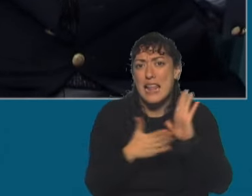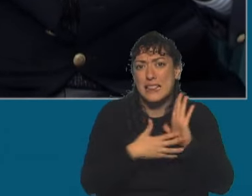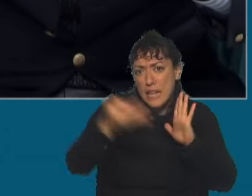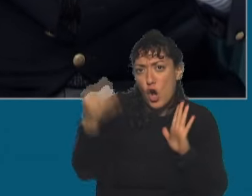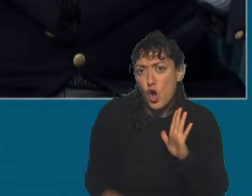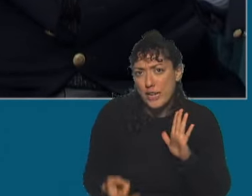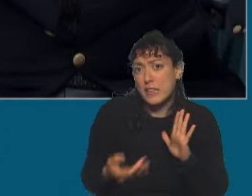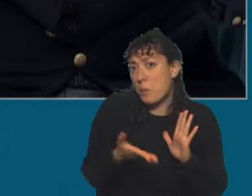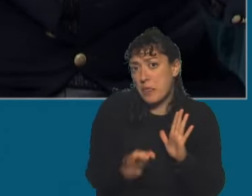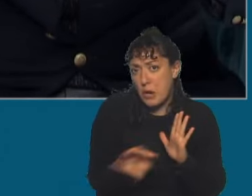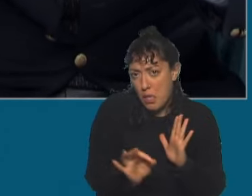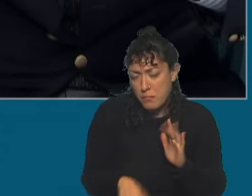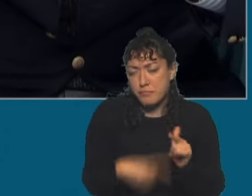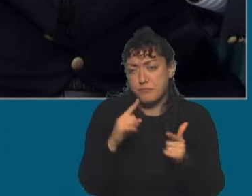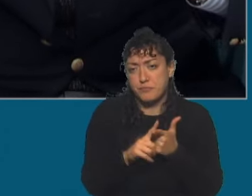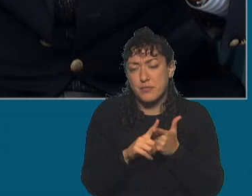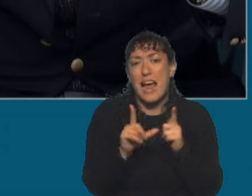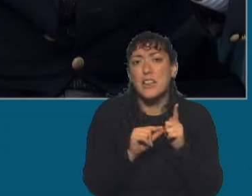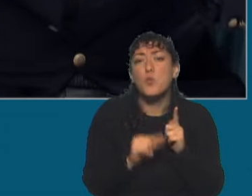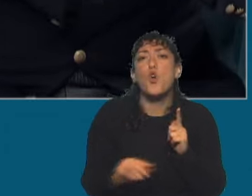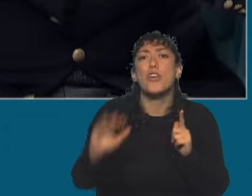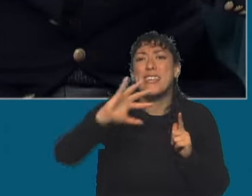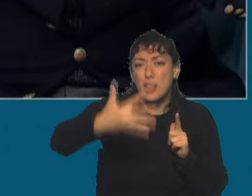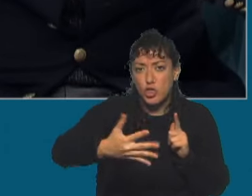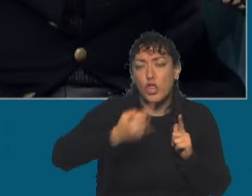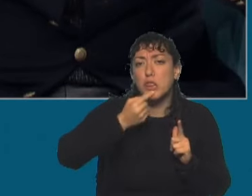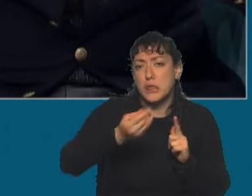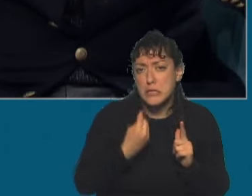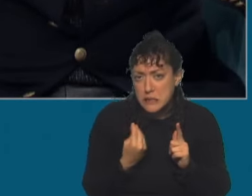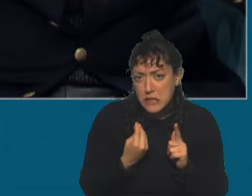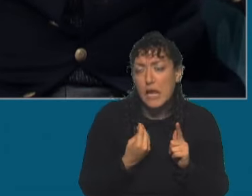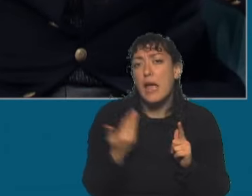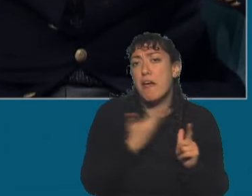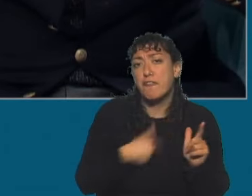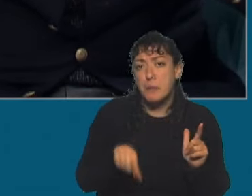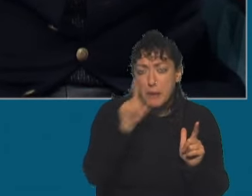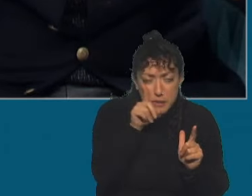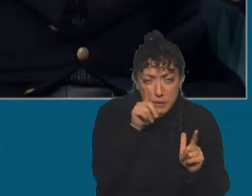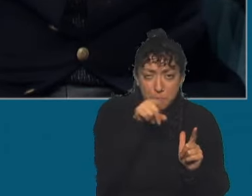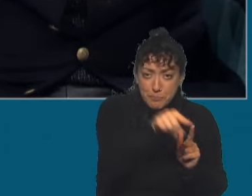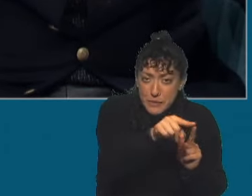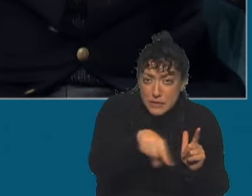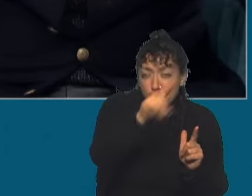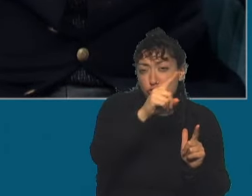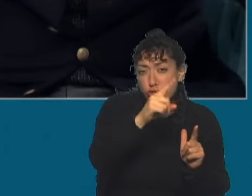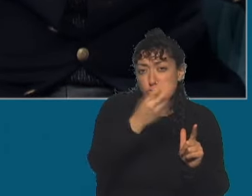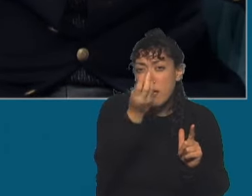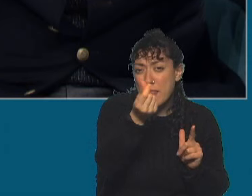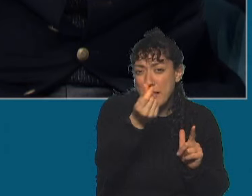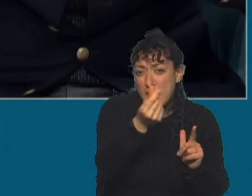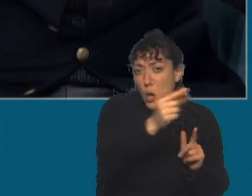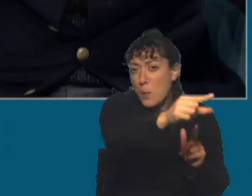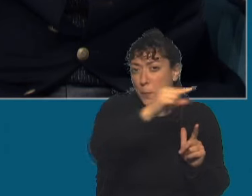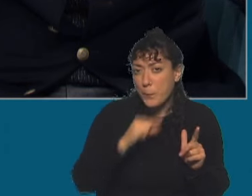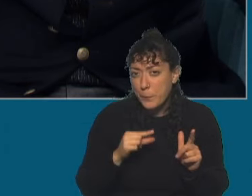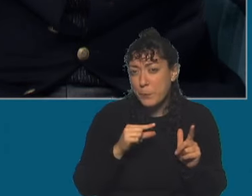que no pidió. El artículo quinto que determina que cuando el fondo ve que el dinero que presta no